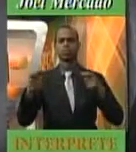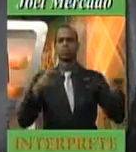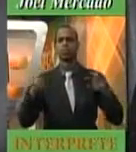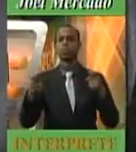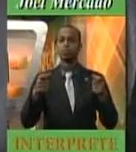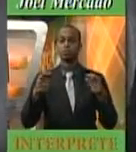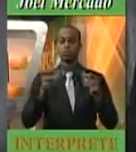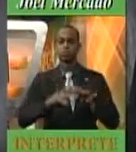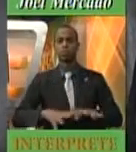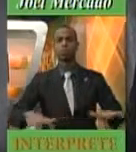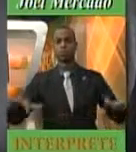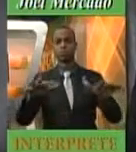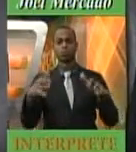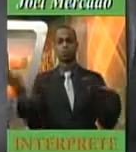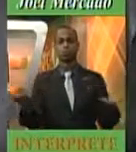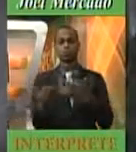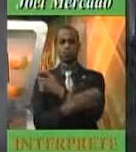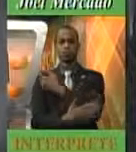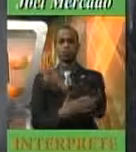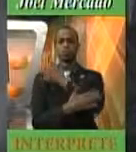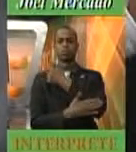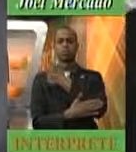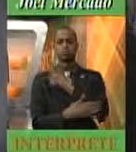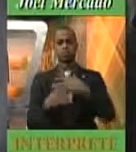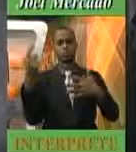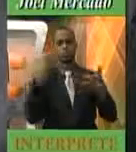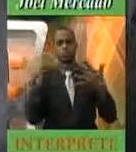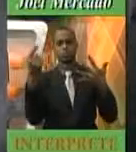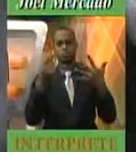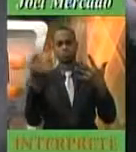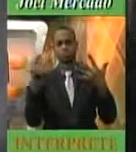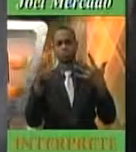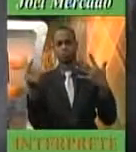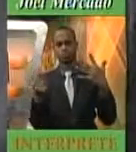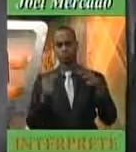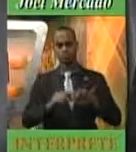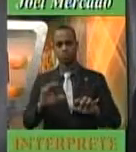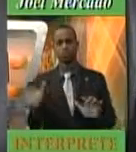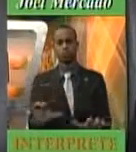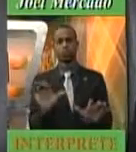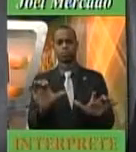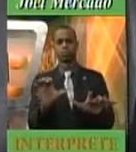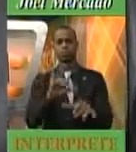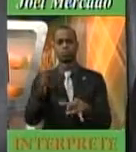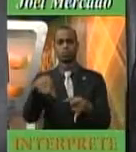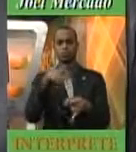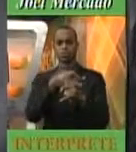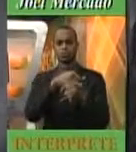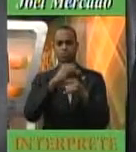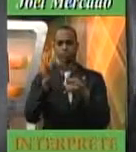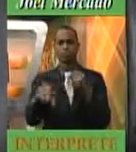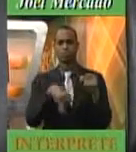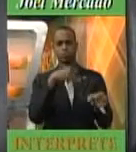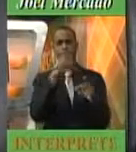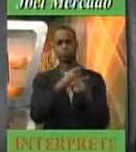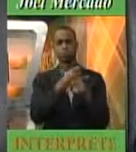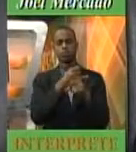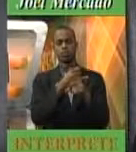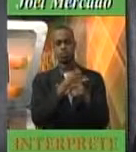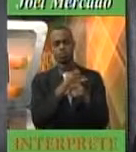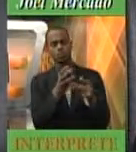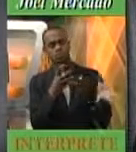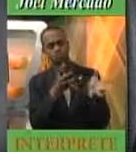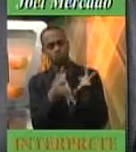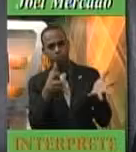realidad, en este país. Entonces, el caso que llega, nosotros buscamos la forma o coordinamos con las instituciones para darle